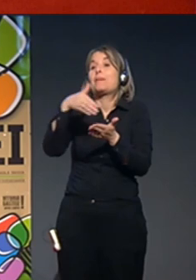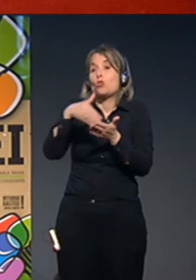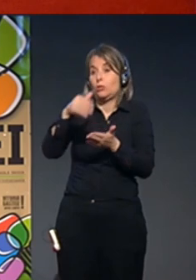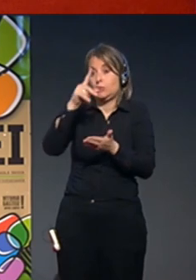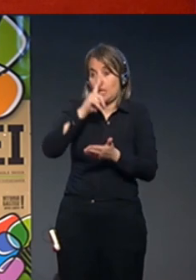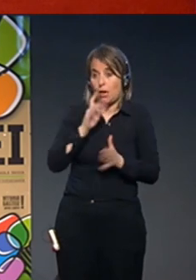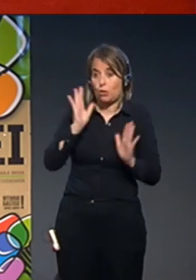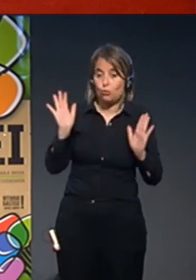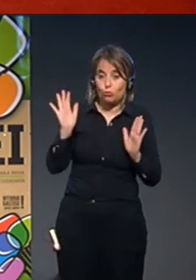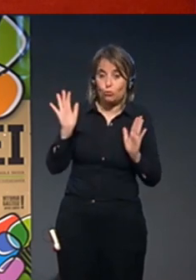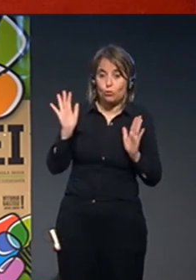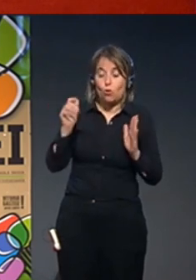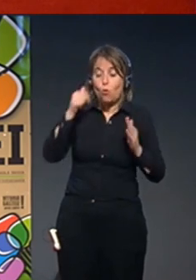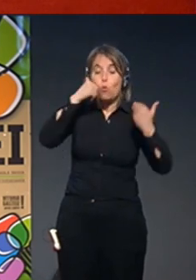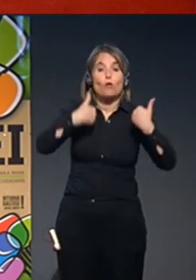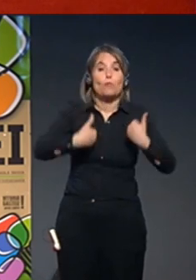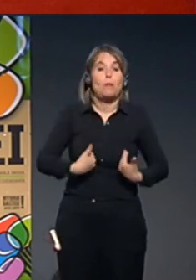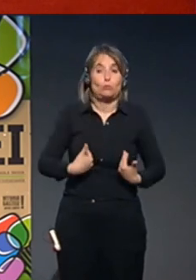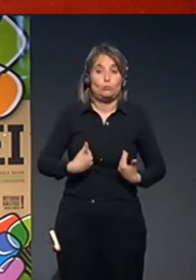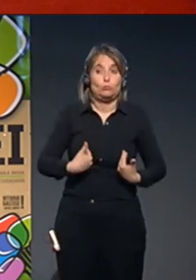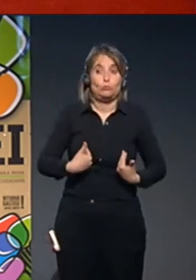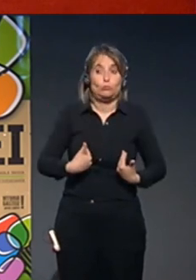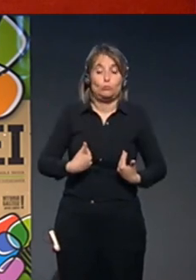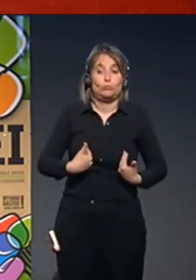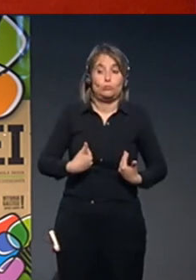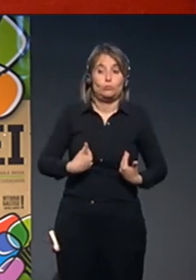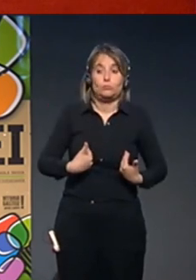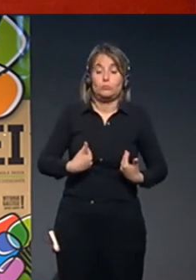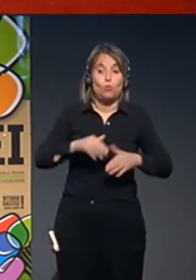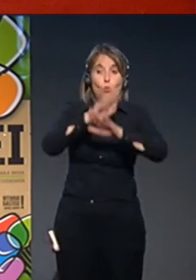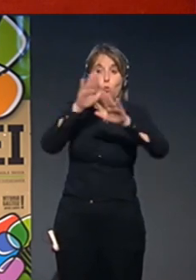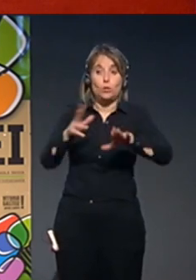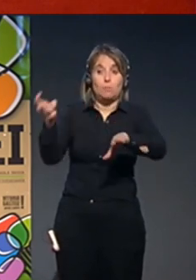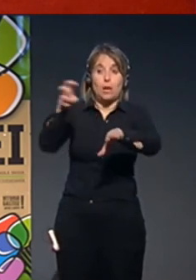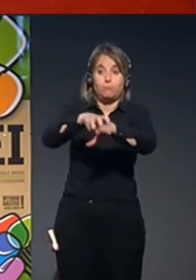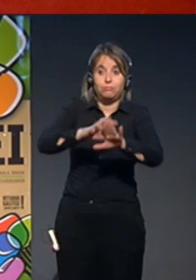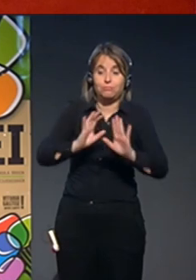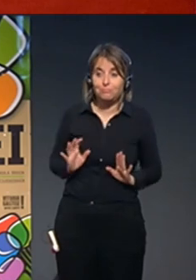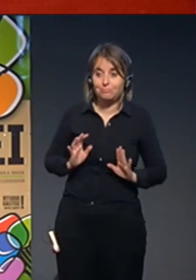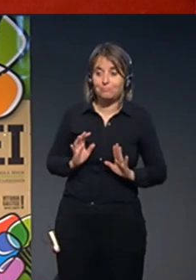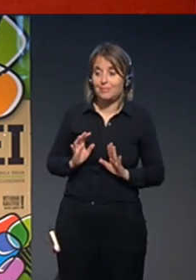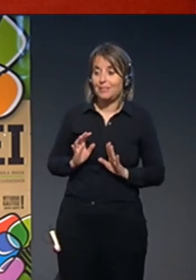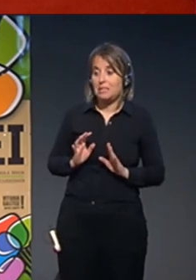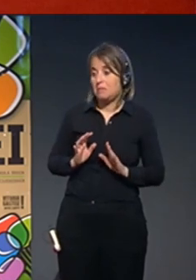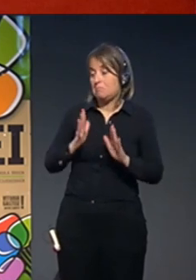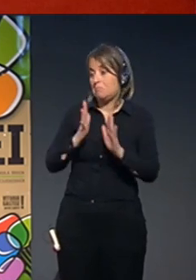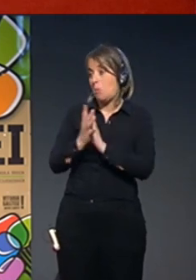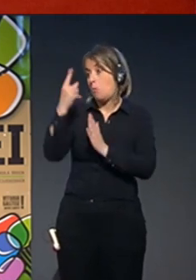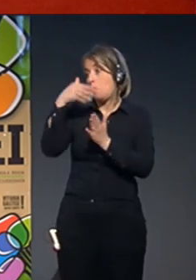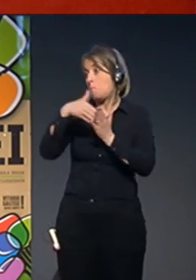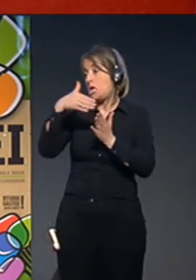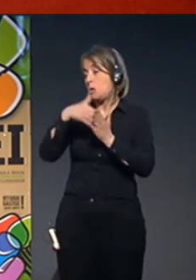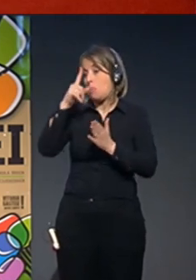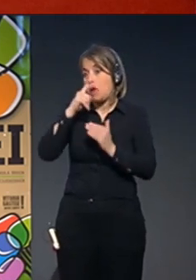años y la especie humana es una de las últimas que ha llegado hace no más de un millón de